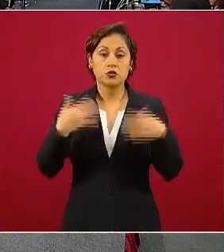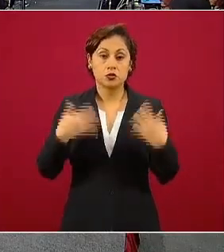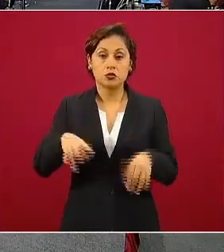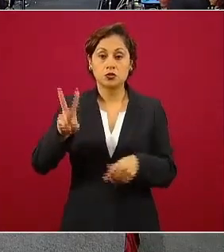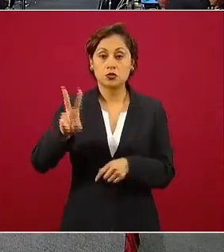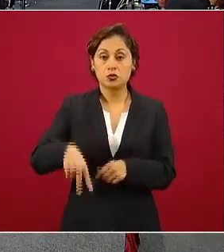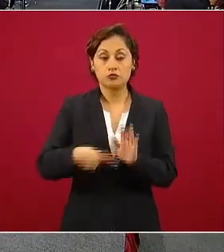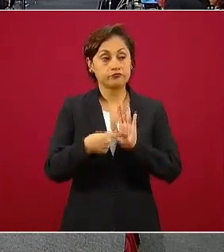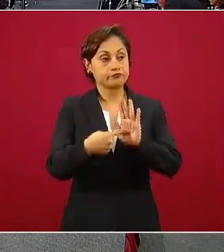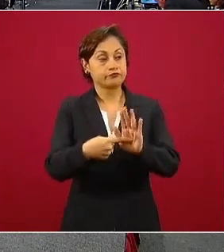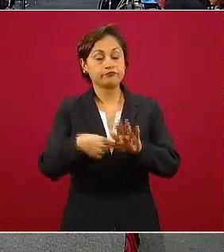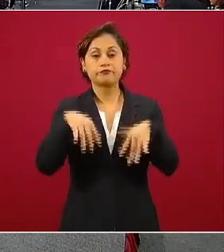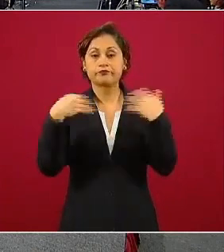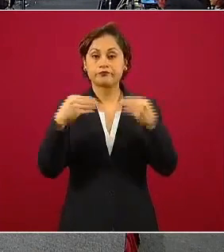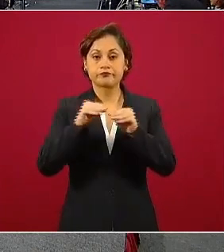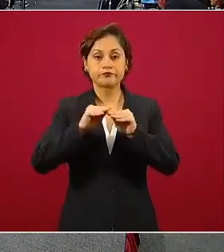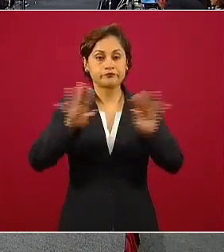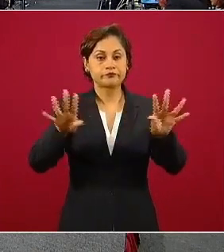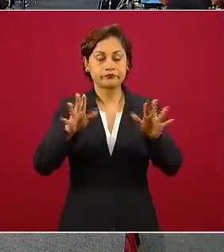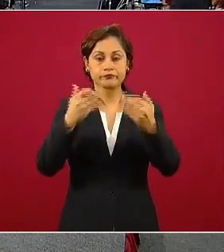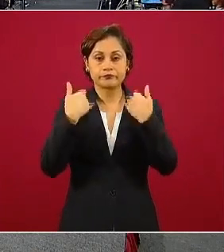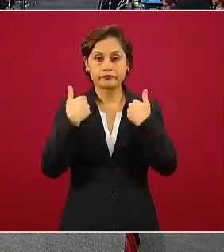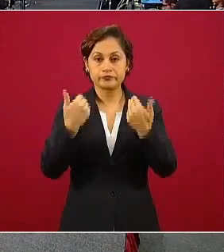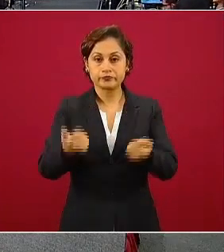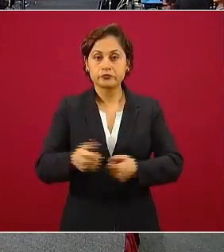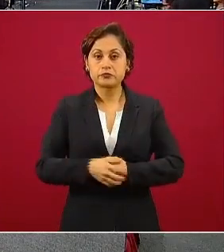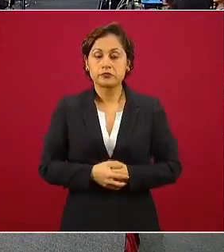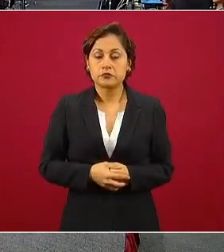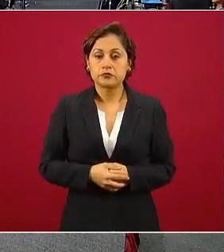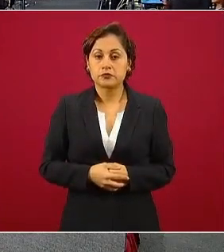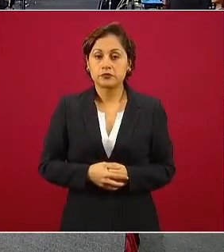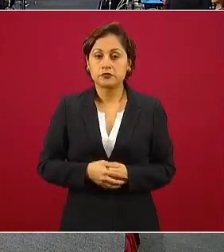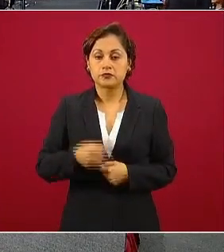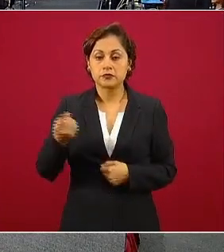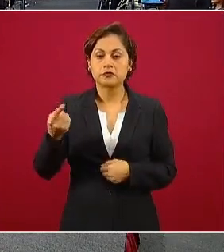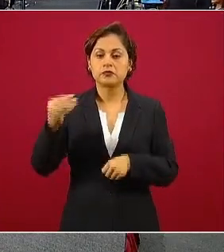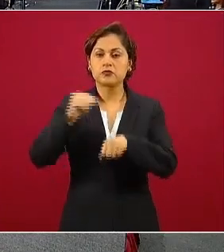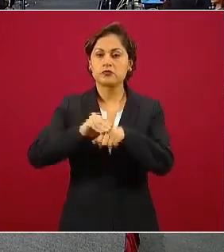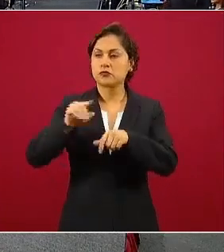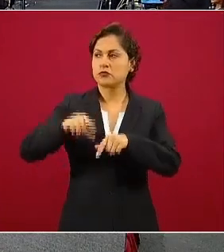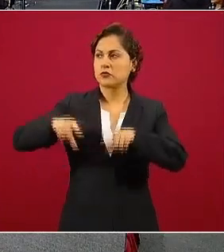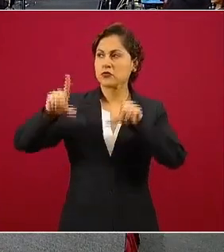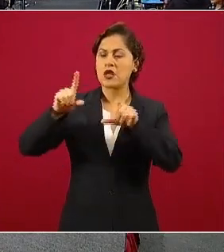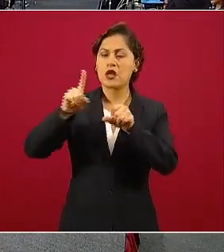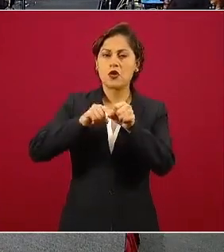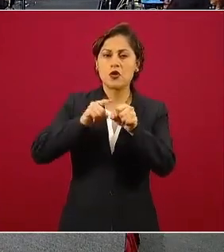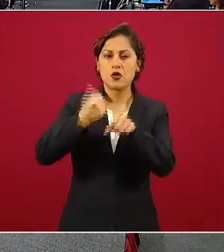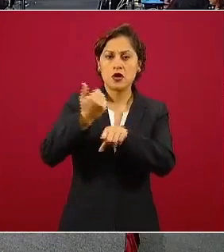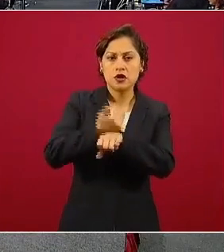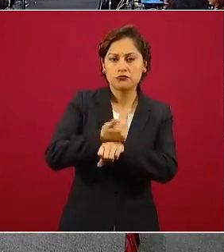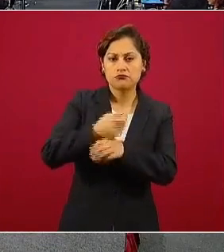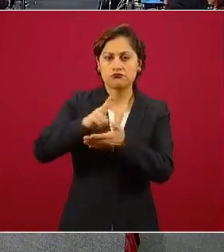ilustrativa. Es una en donde ponen en azul y en verde